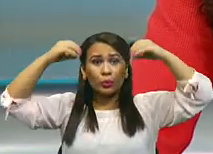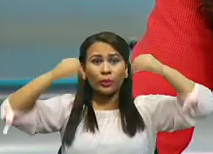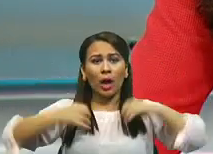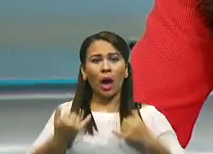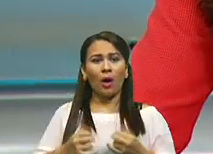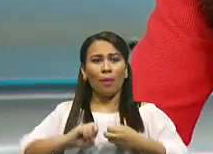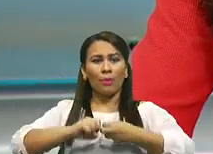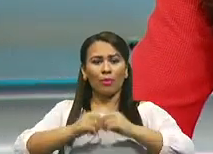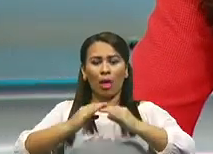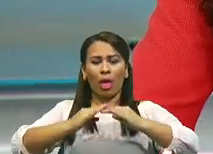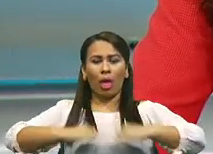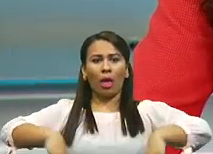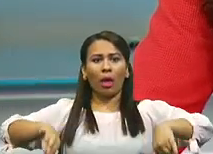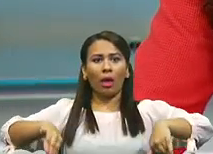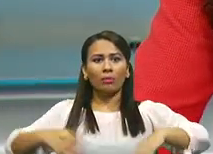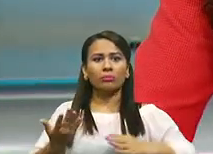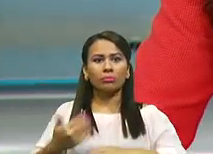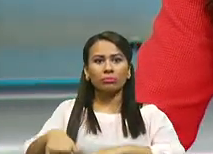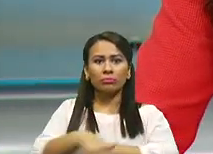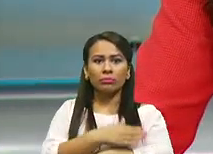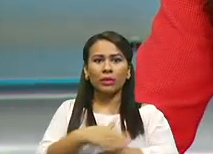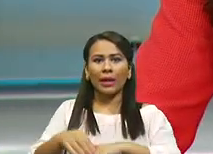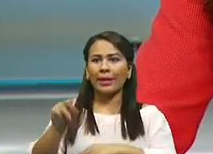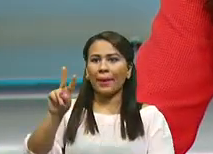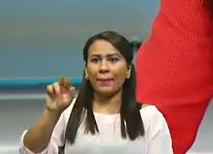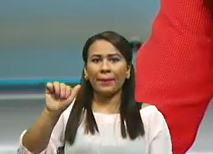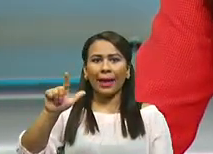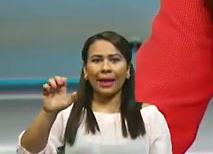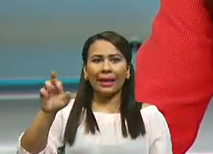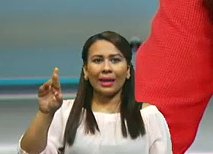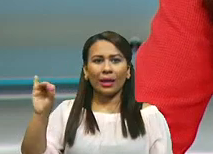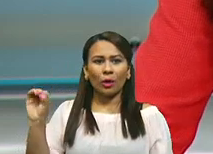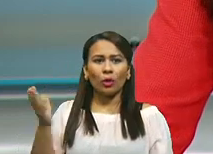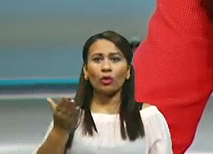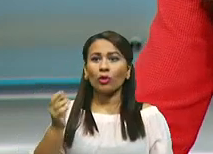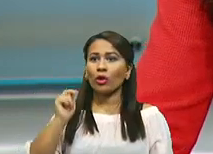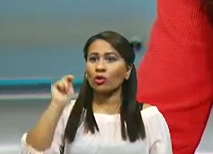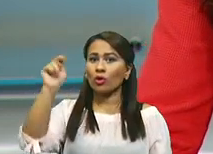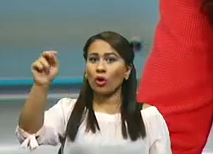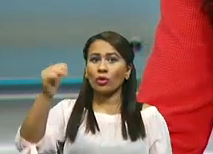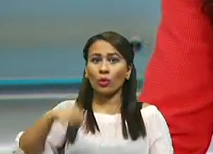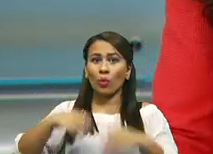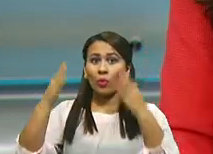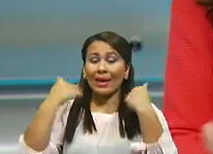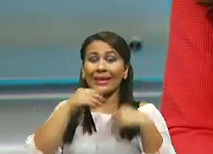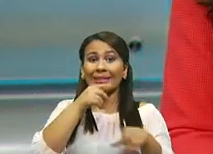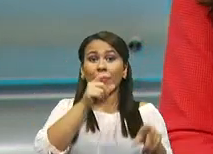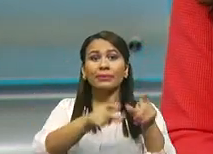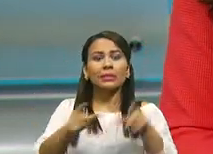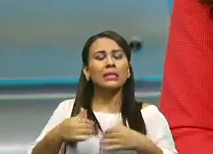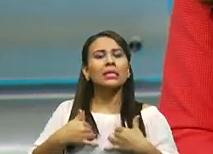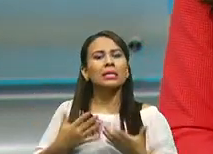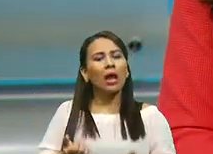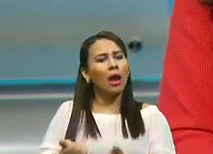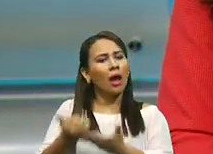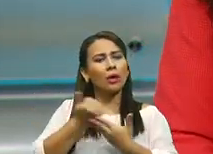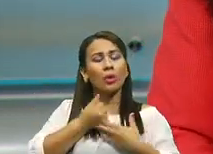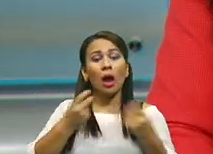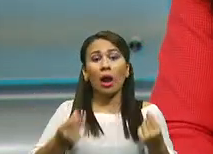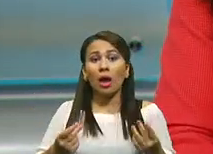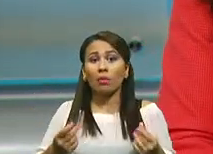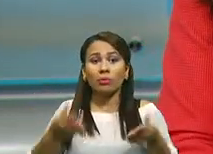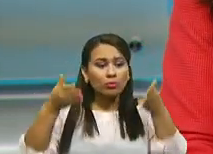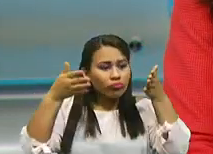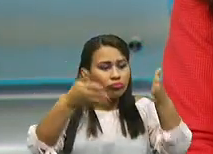el hundimiento de una calle en la cooperativa Valerio Estacio, al noroeste de Guayaquil. Los habitantes del sector solicitan la intervención inmediata